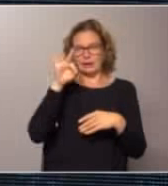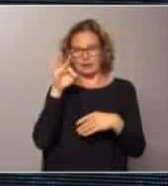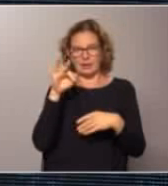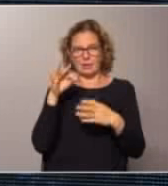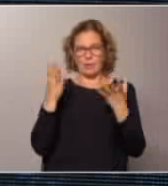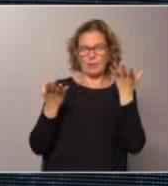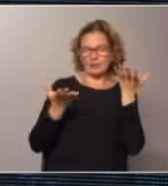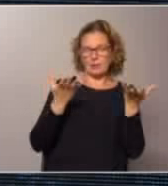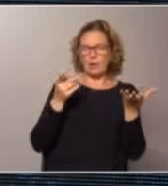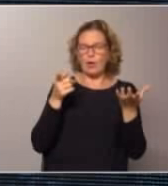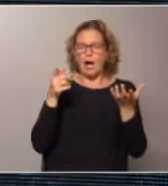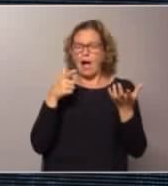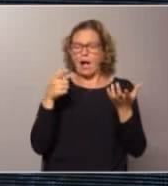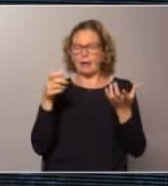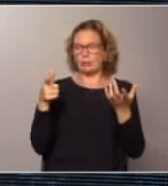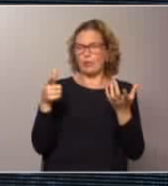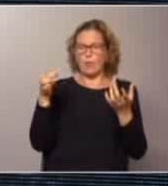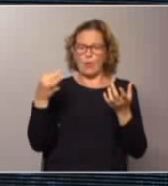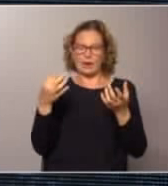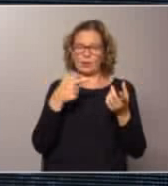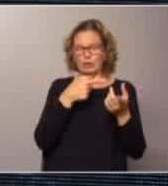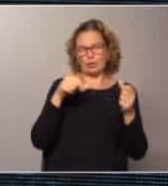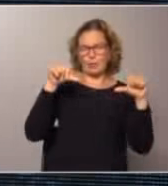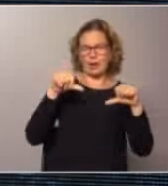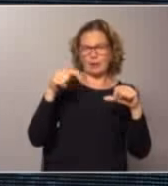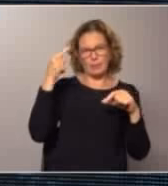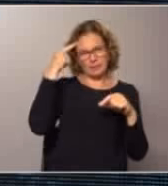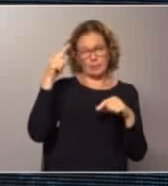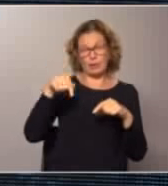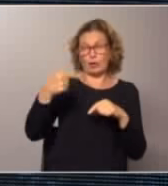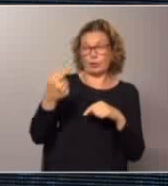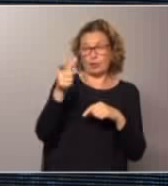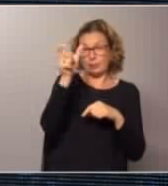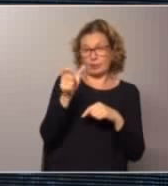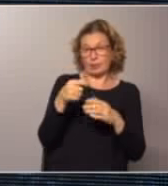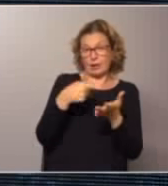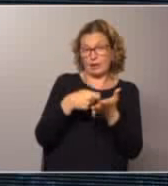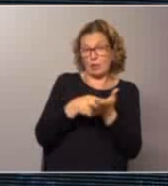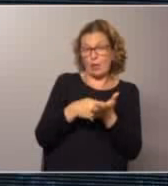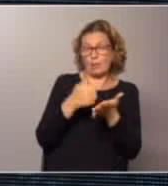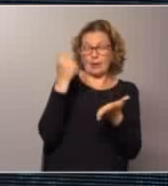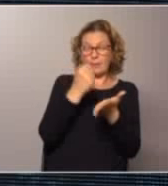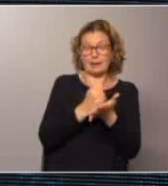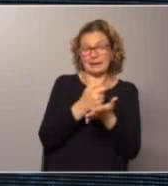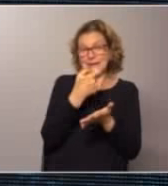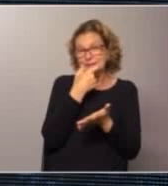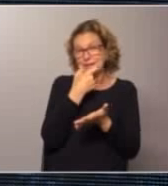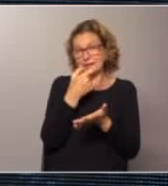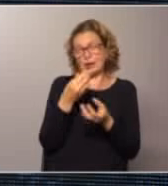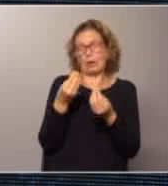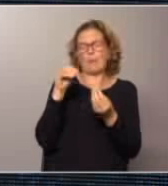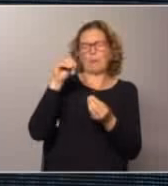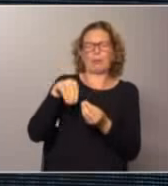sopesando pero si contra hoy y siempre pensamos que los irracionales son los otros los que compran tal marca de galletita y no entienden que es una